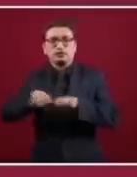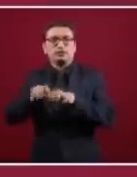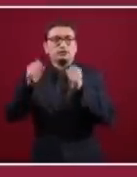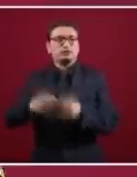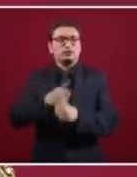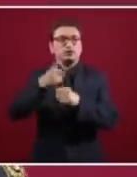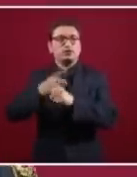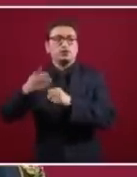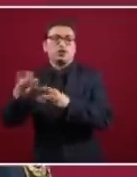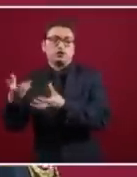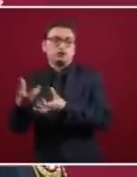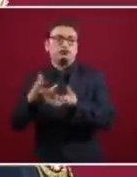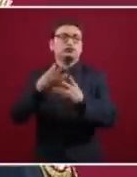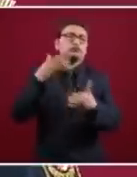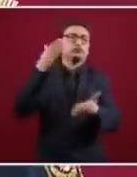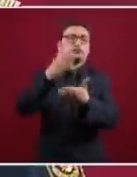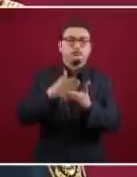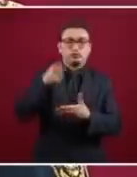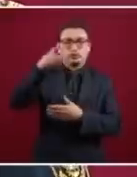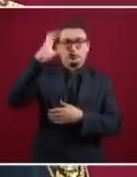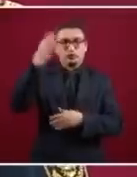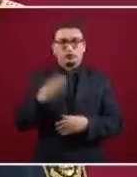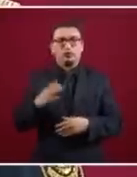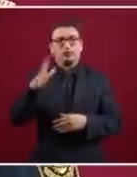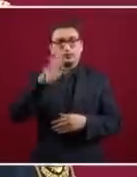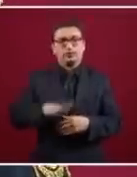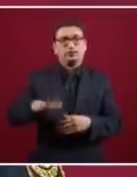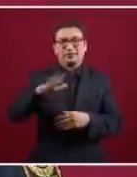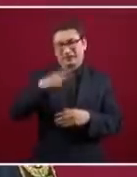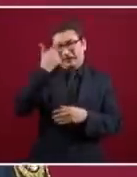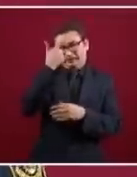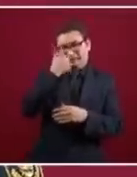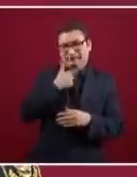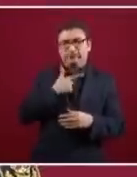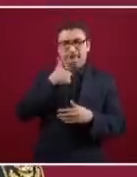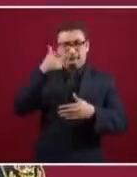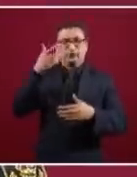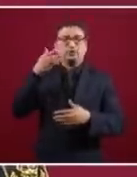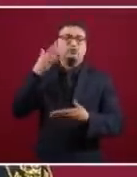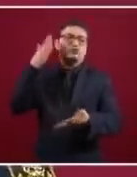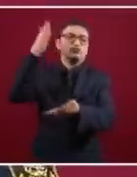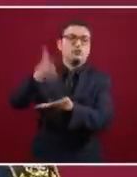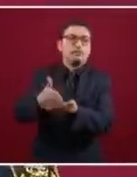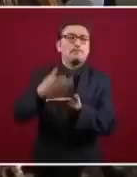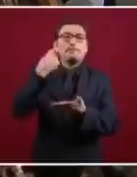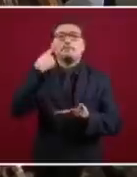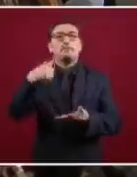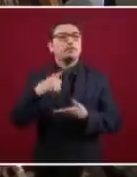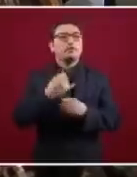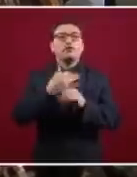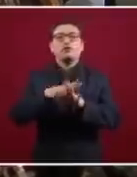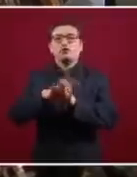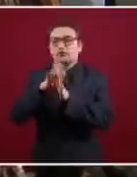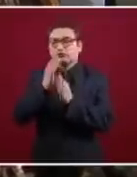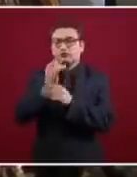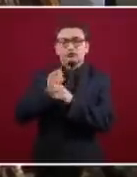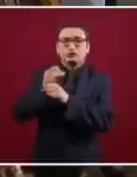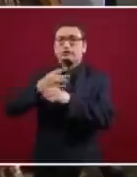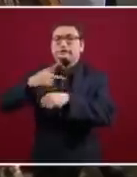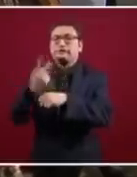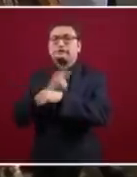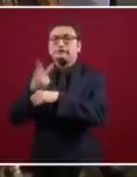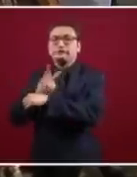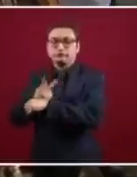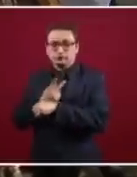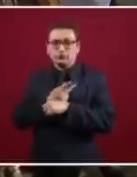gabinete de seguridad a culiacán durante la noche para poder tener la información que es lo que había